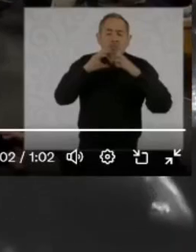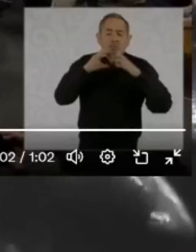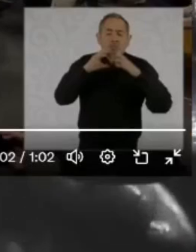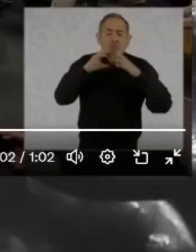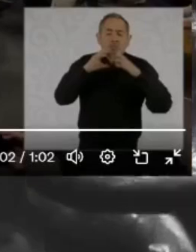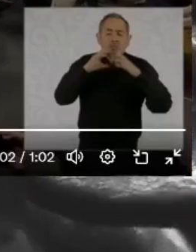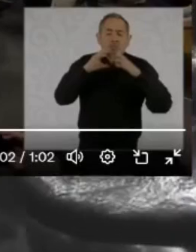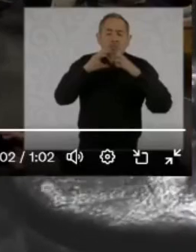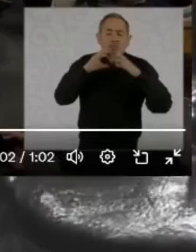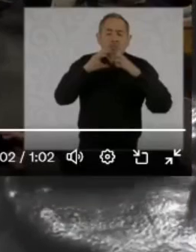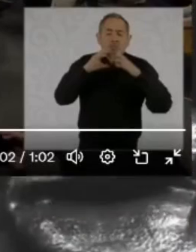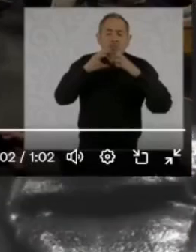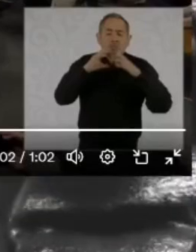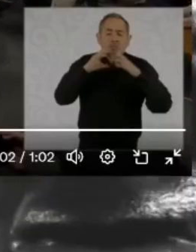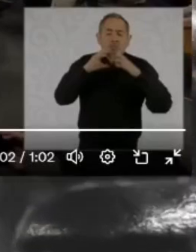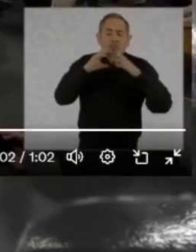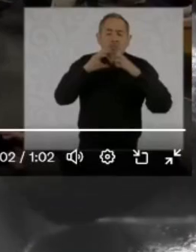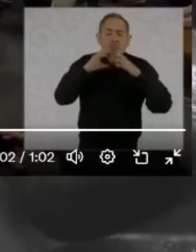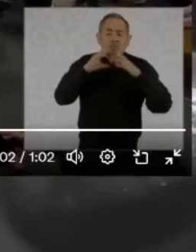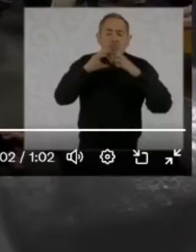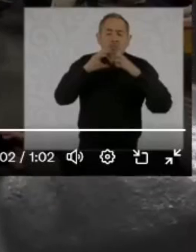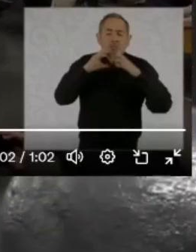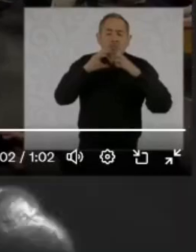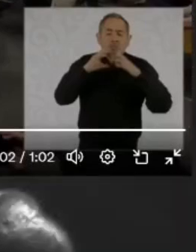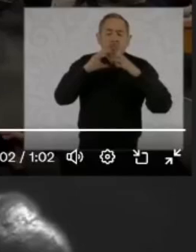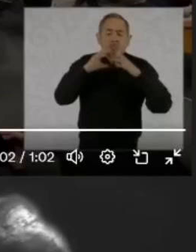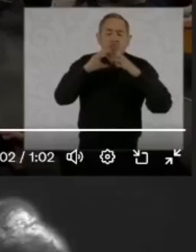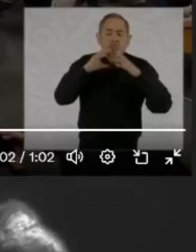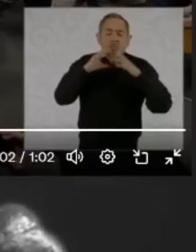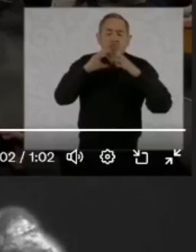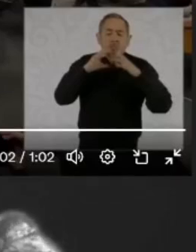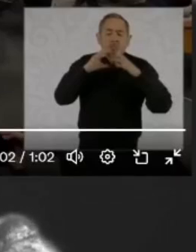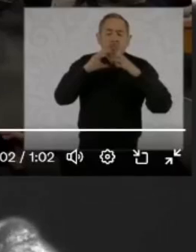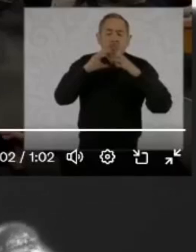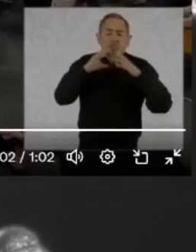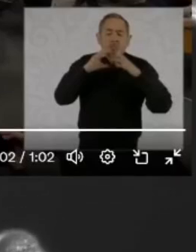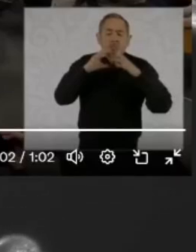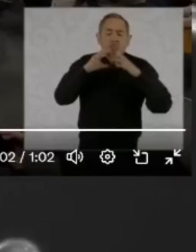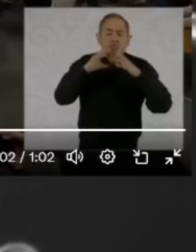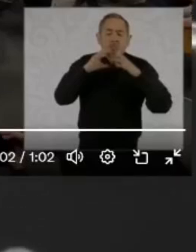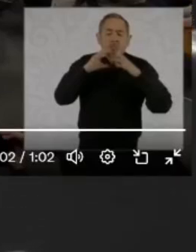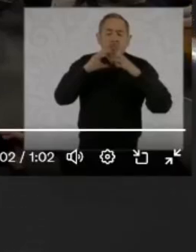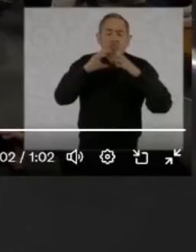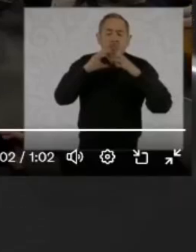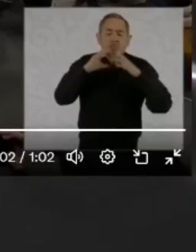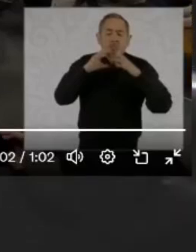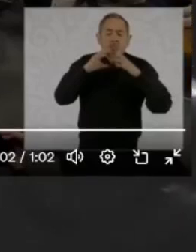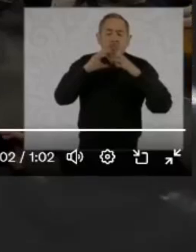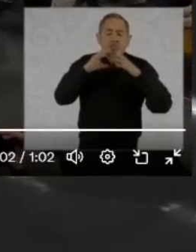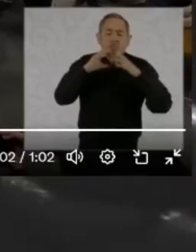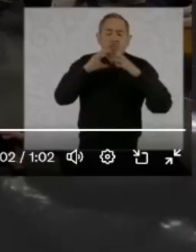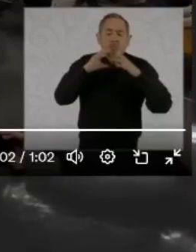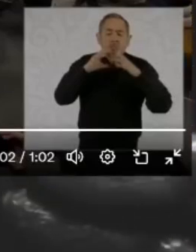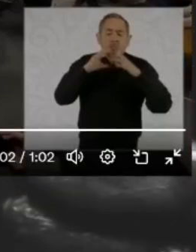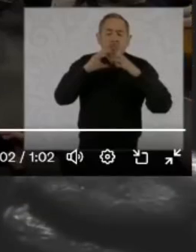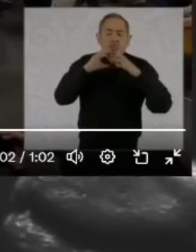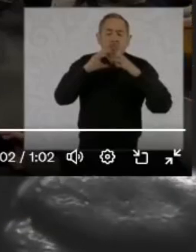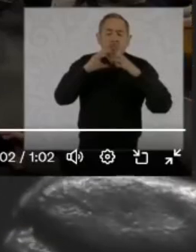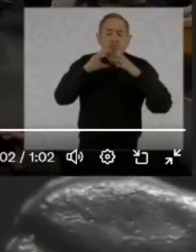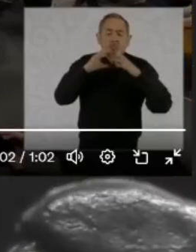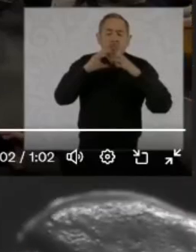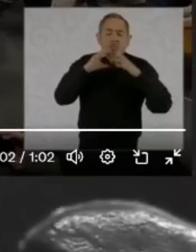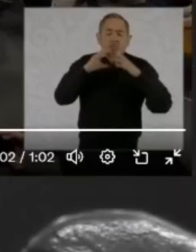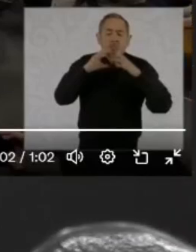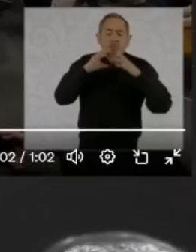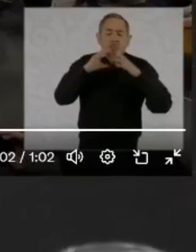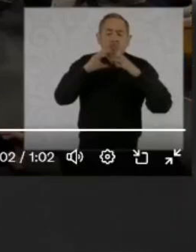escuela las chicas, hacían su tarea, y ellas siempre, las chicas estuvieron en la universidad pública, no les pagaron nunca una privada, pero estaban allá